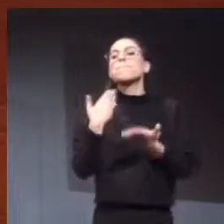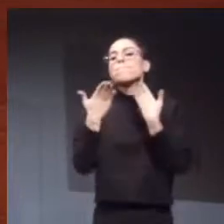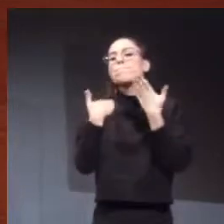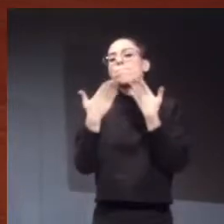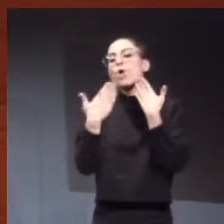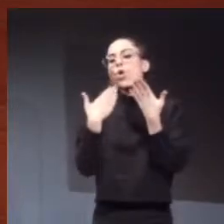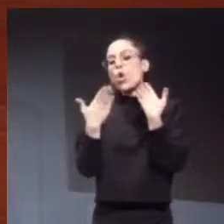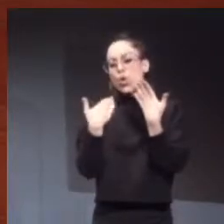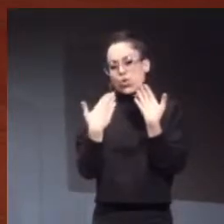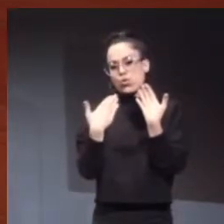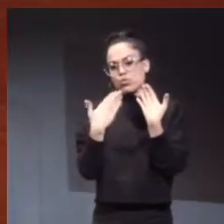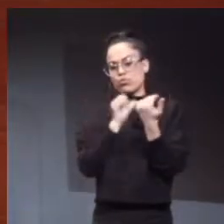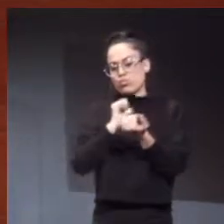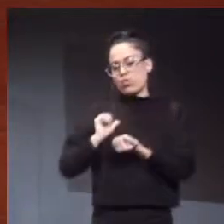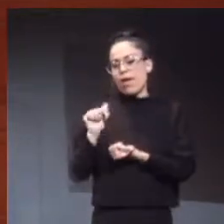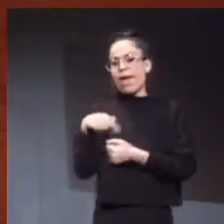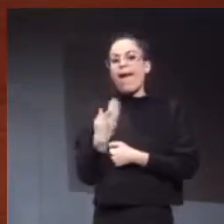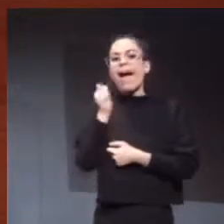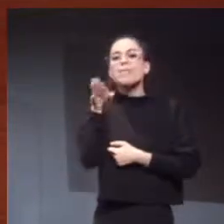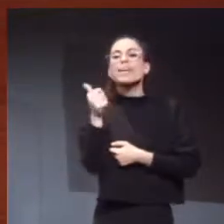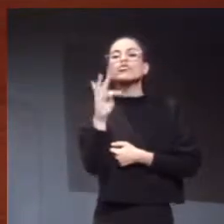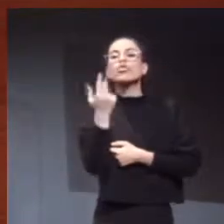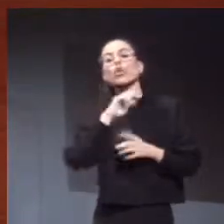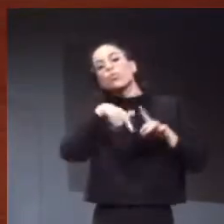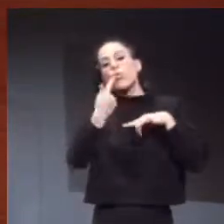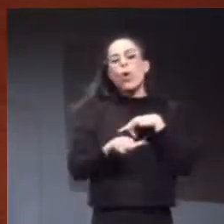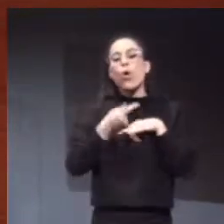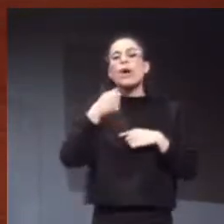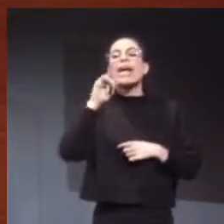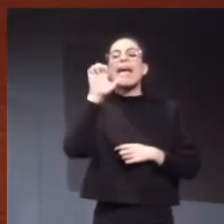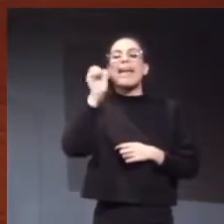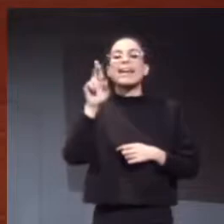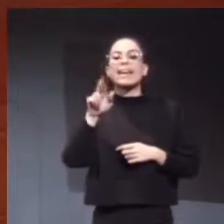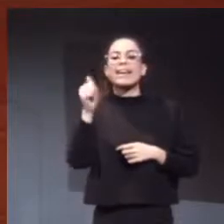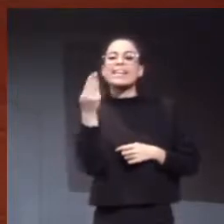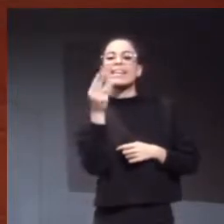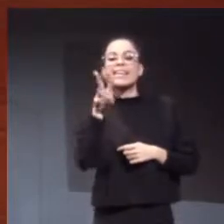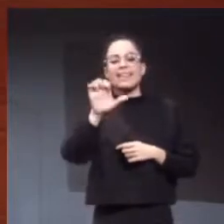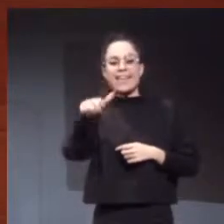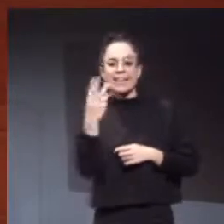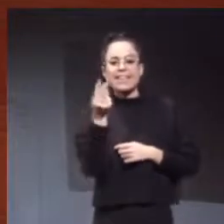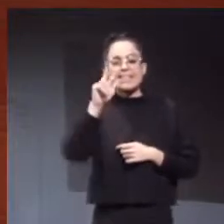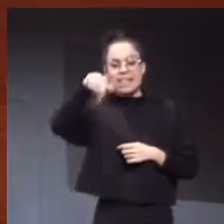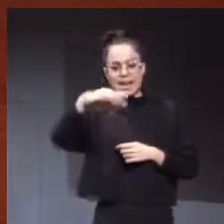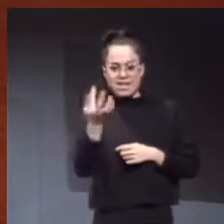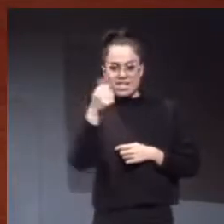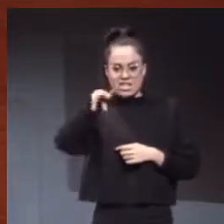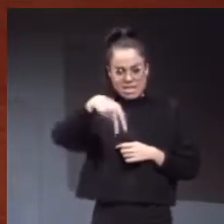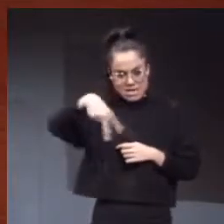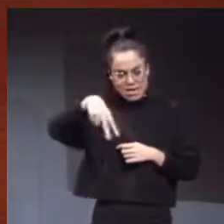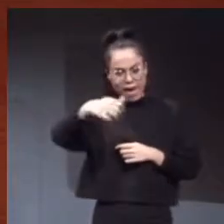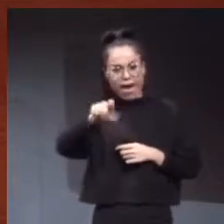de charlar con él y con Enrique Quintanilla, que es uno de los miembros de la cooperativa Teatro del Barrio. Y ustedes van a